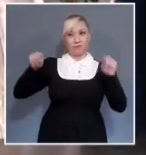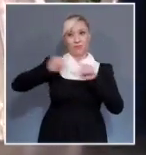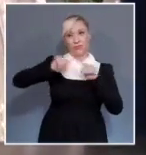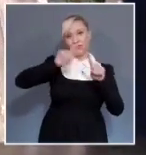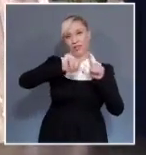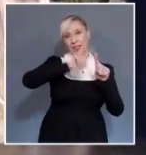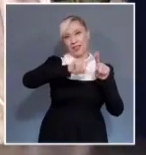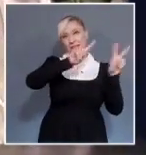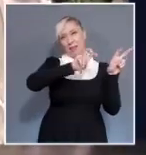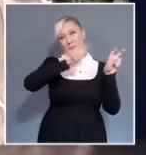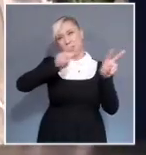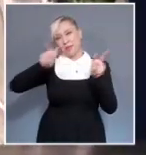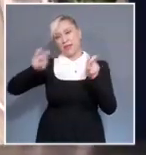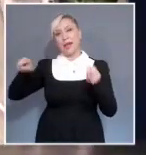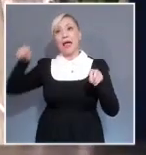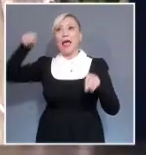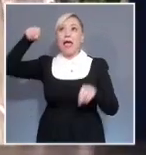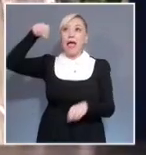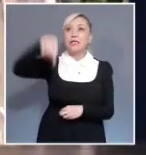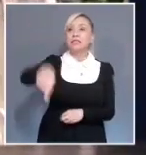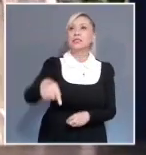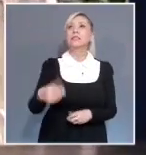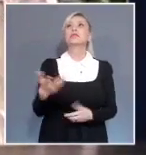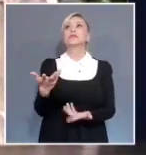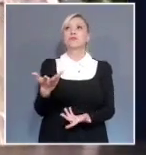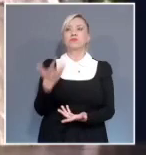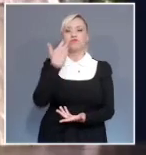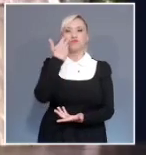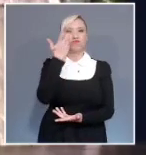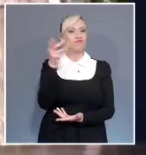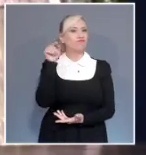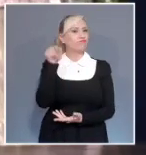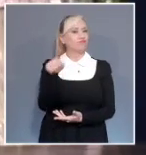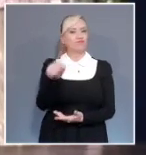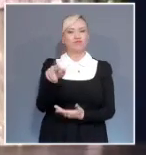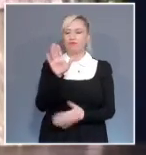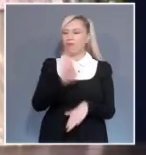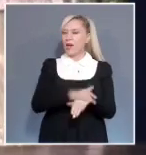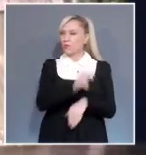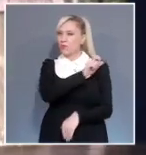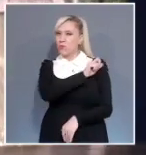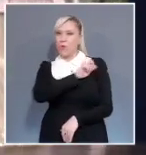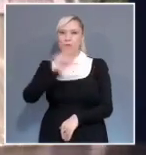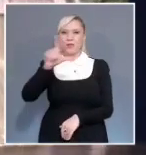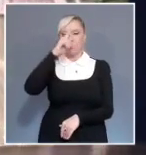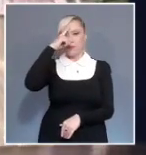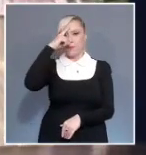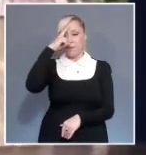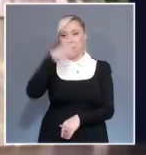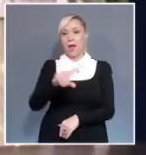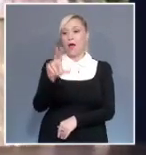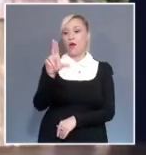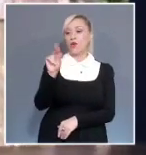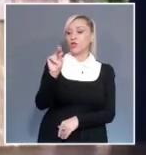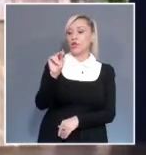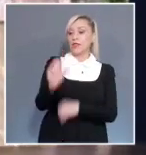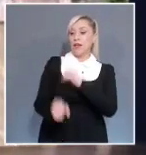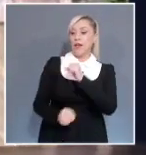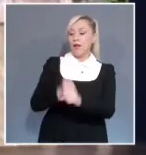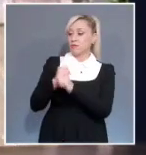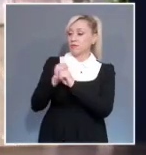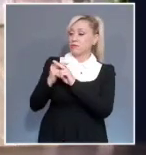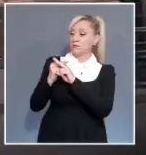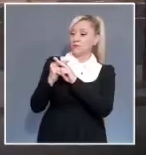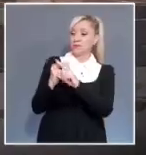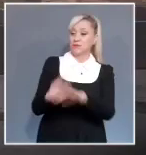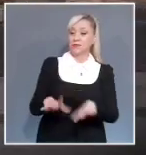como una institución de vanguardia que apoye el desarrollo nacional a 80 años ya de su creación.